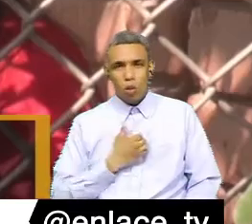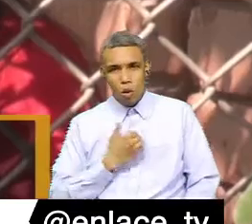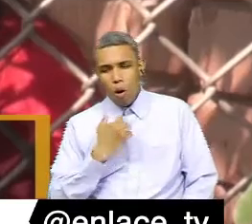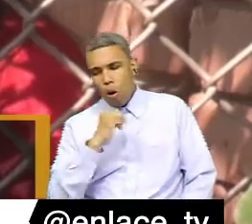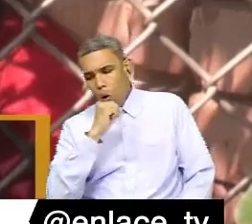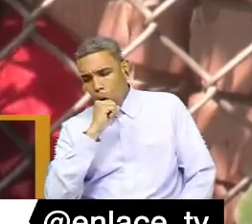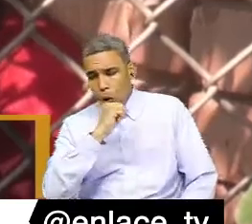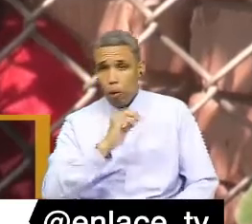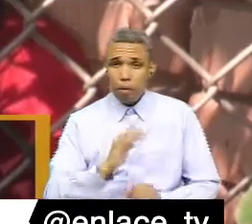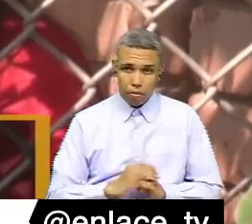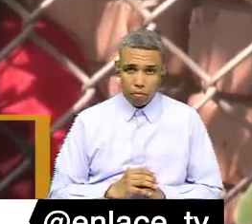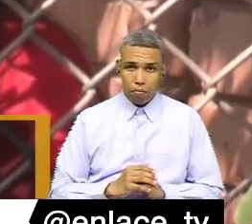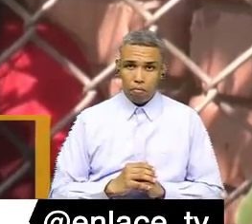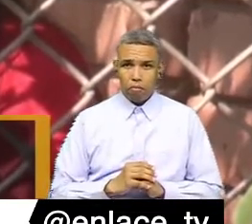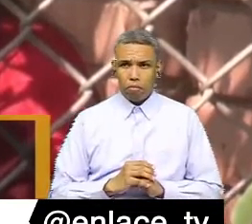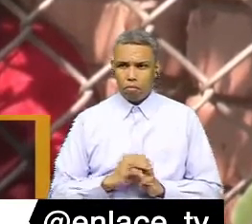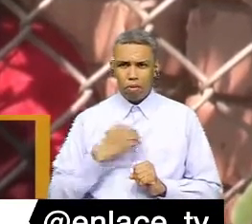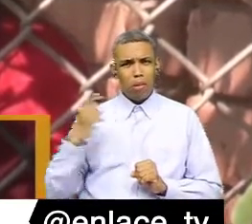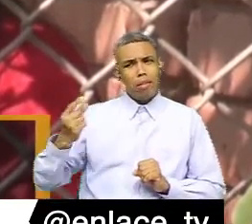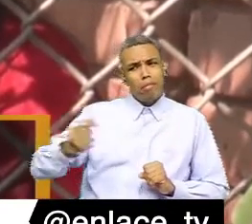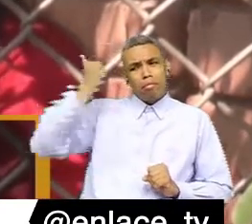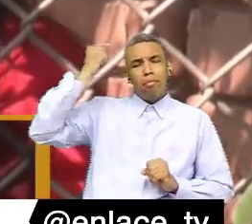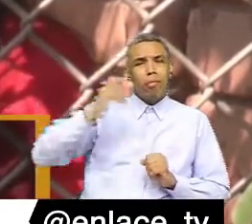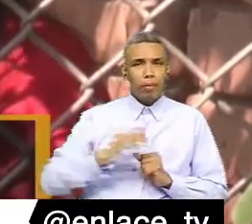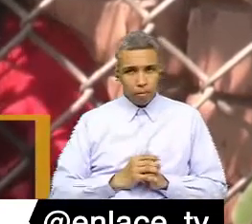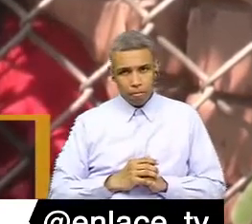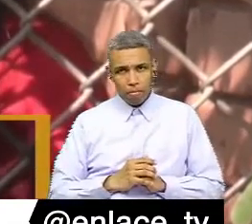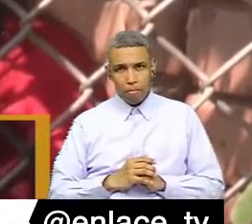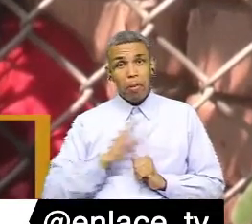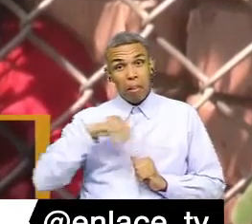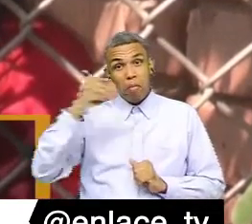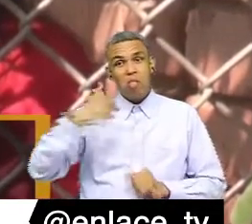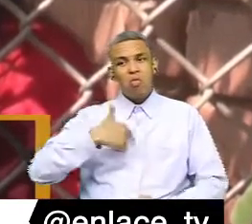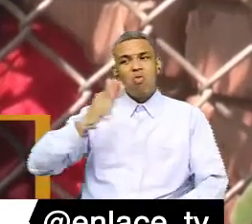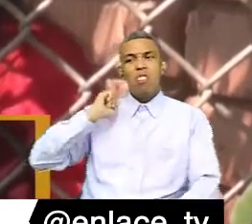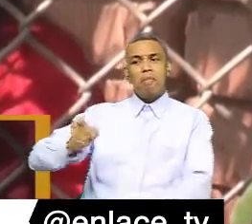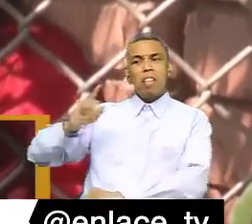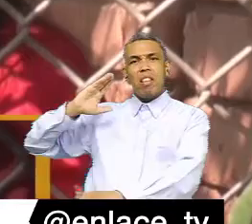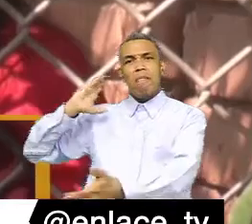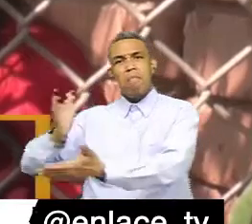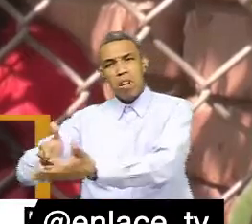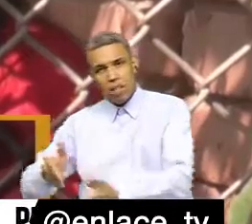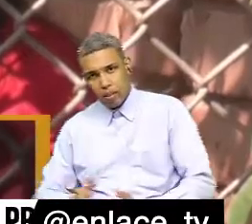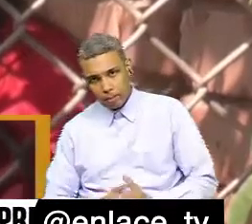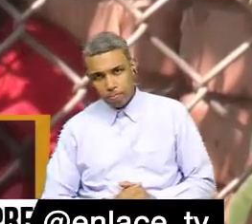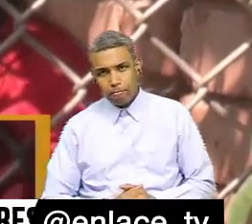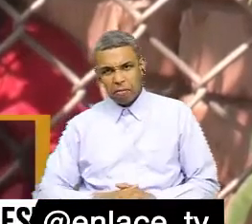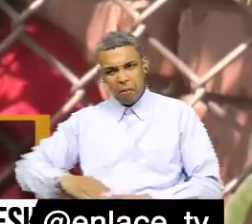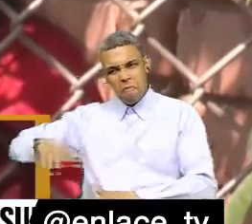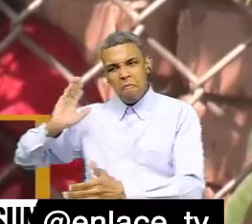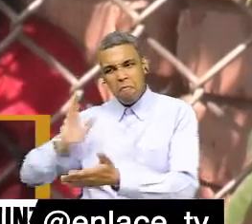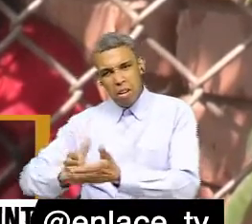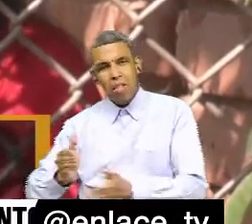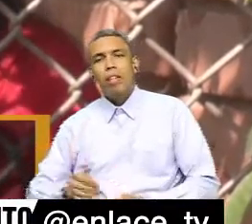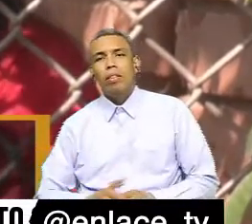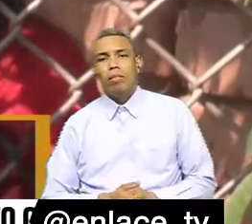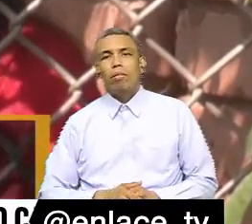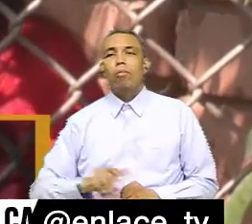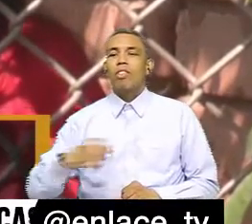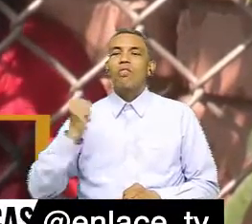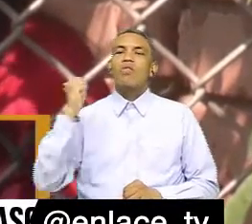reintegrar me en el 13 de abril de este año pero de ahí para acá sinceramente la situación mía laboral aquí en la empresa ha sido muy